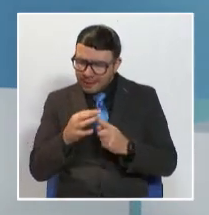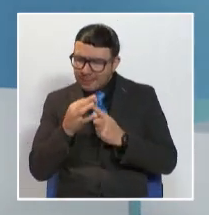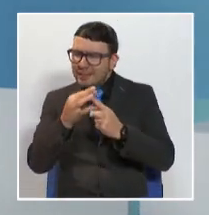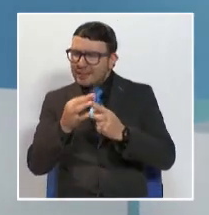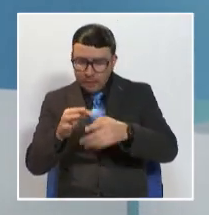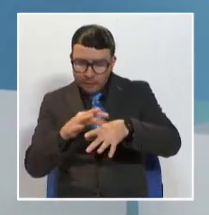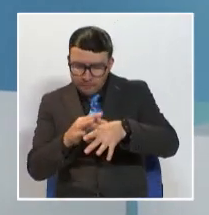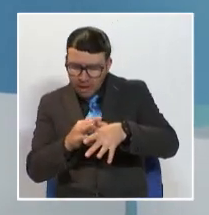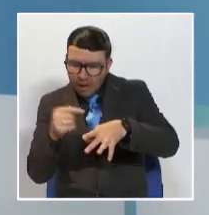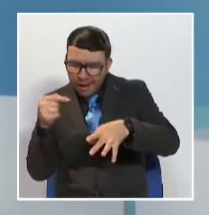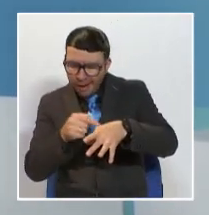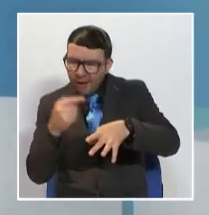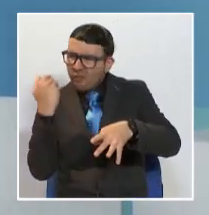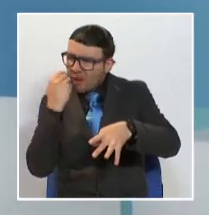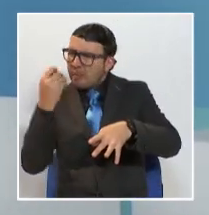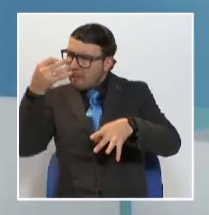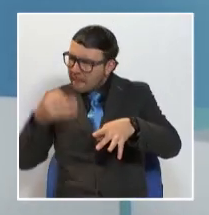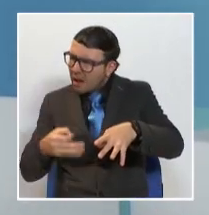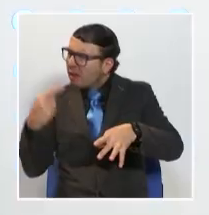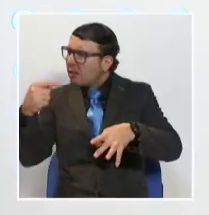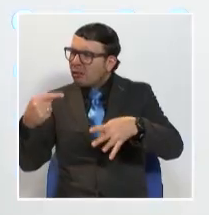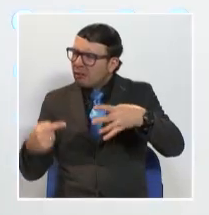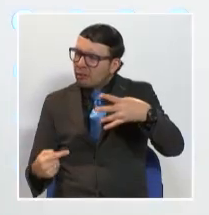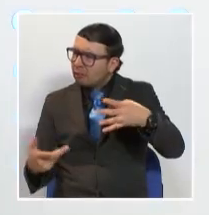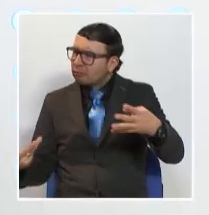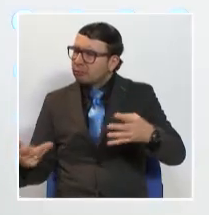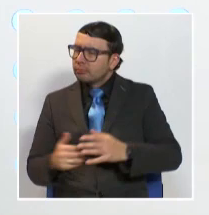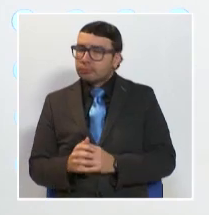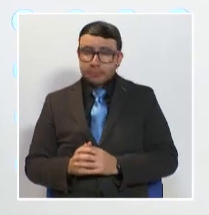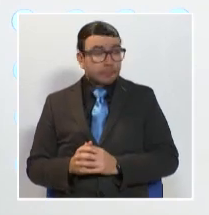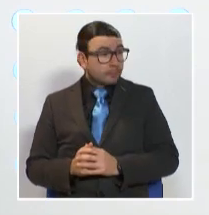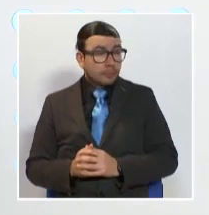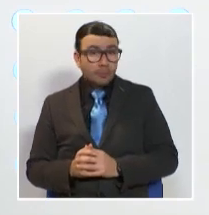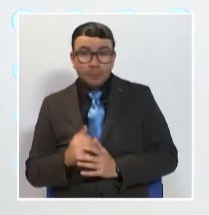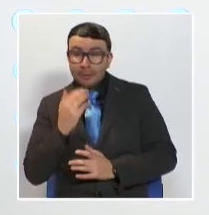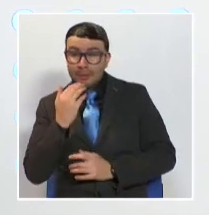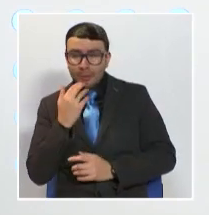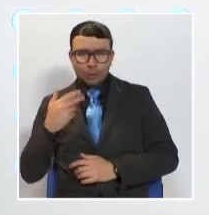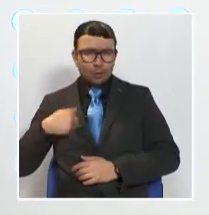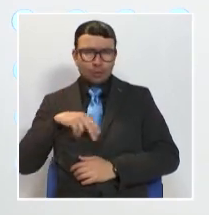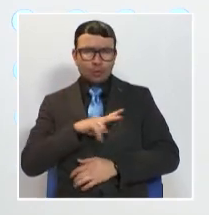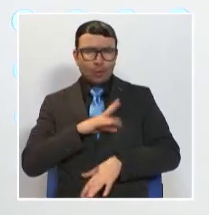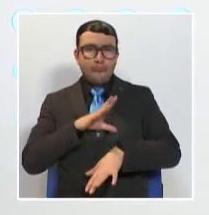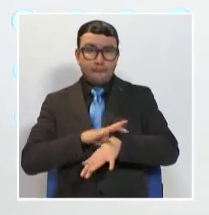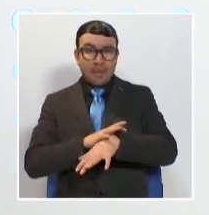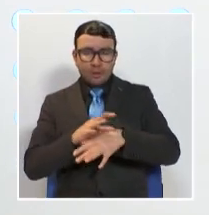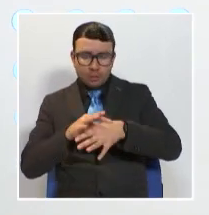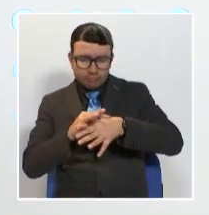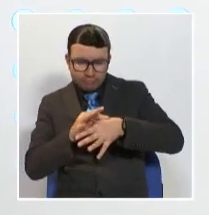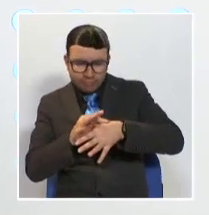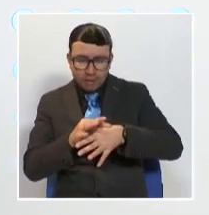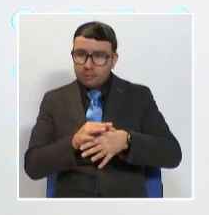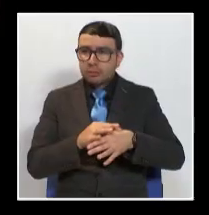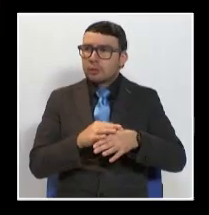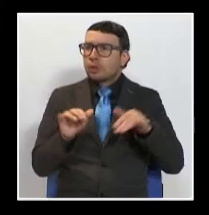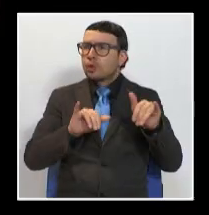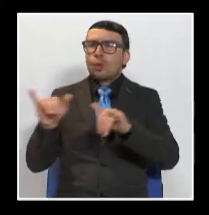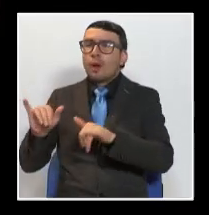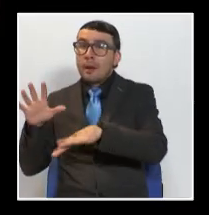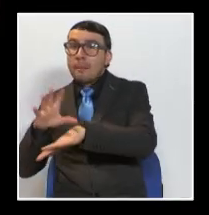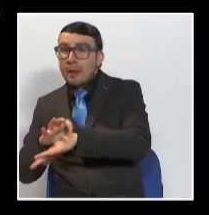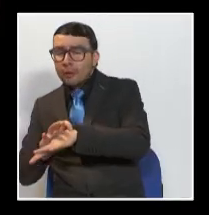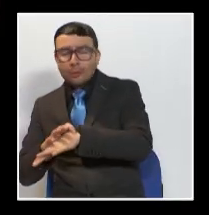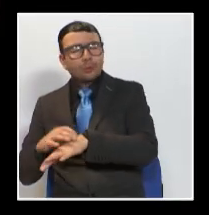esas lesiones. Muy bien, digamos que los dermatólogos, así como pues cualquiera de los médicos, nos valemos de